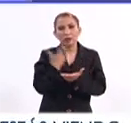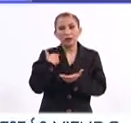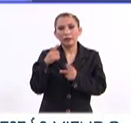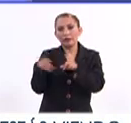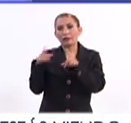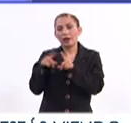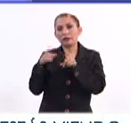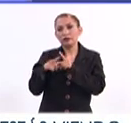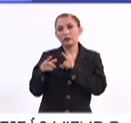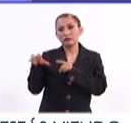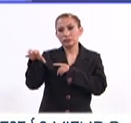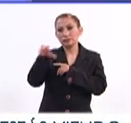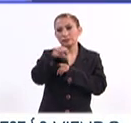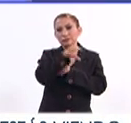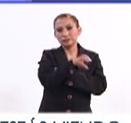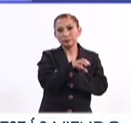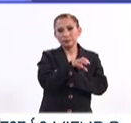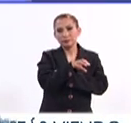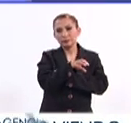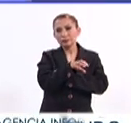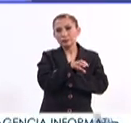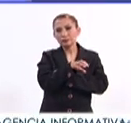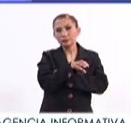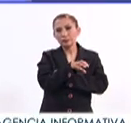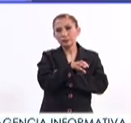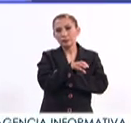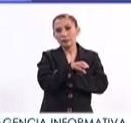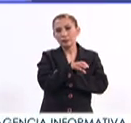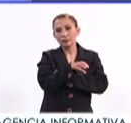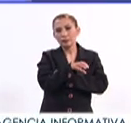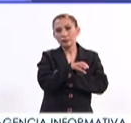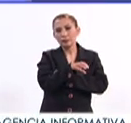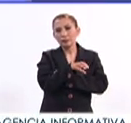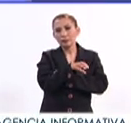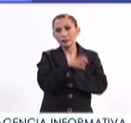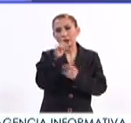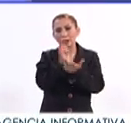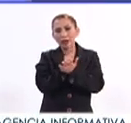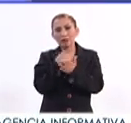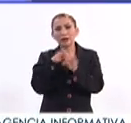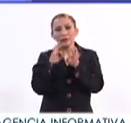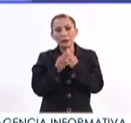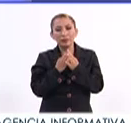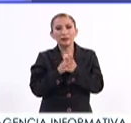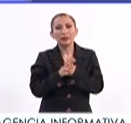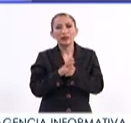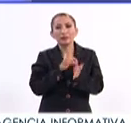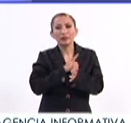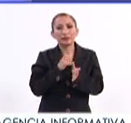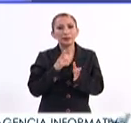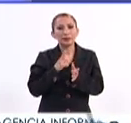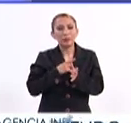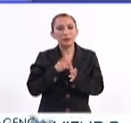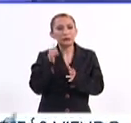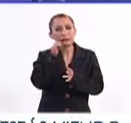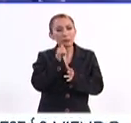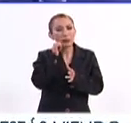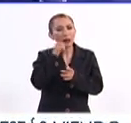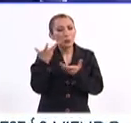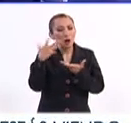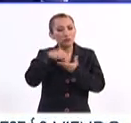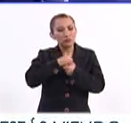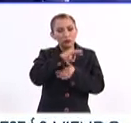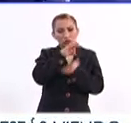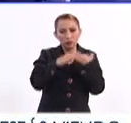nuestros diferentes aparatos pues que nos dan leyes y forma, etcétera, debe haber siempre integración